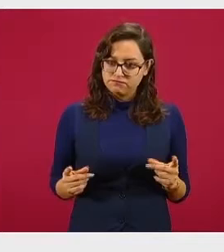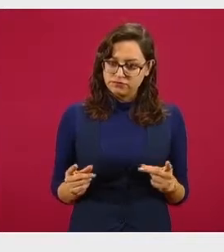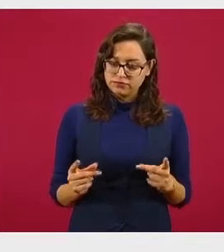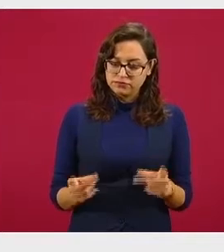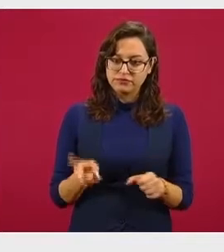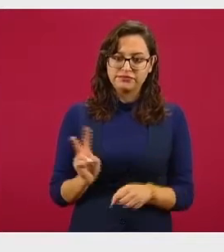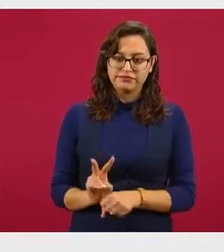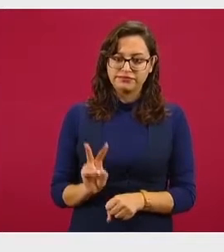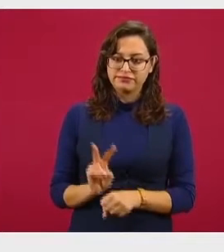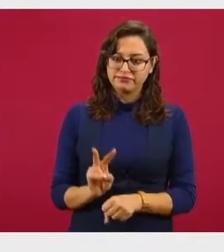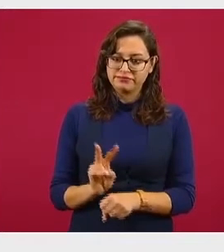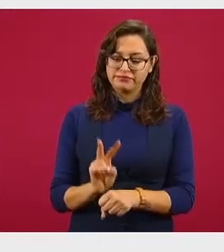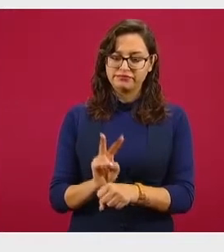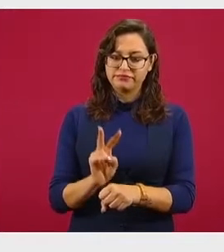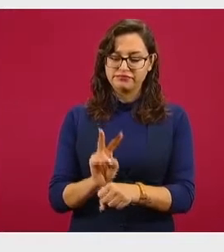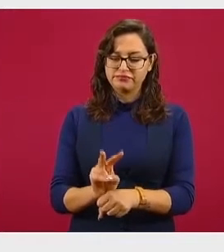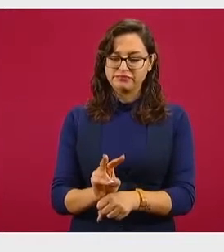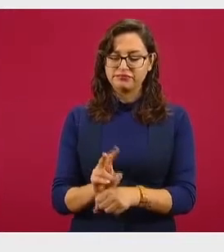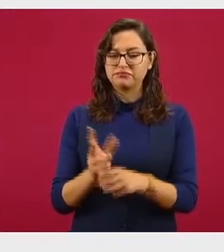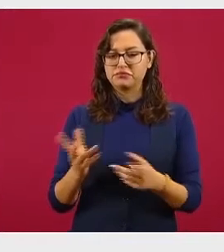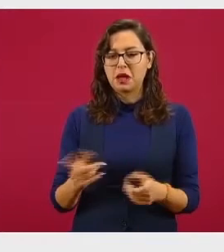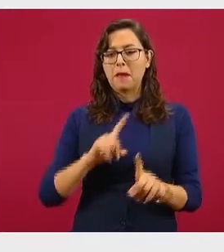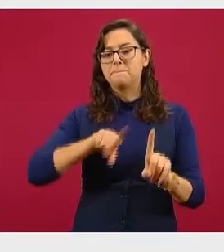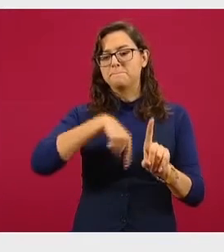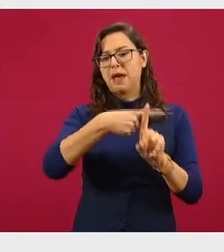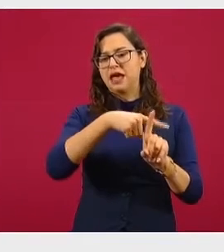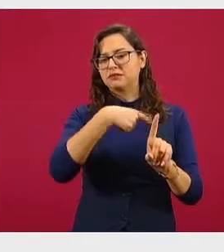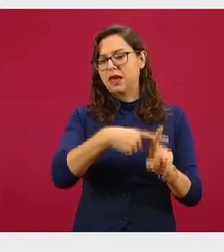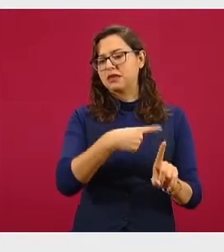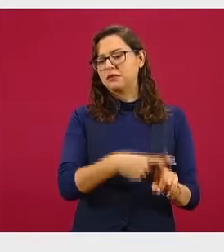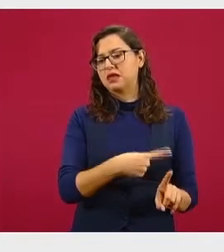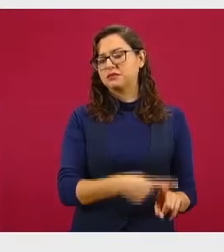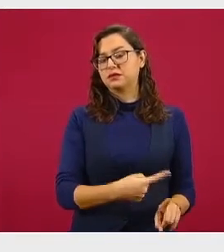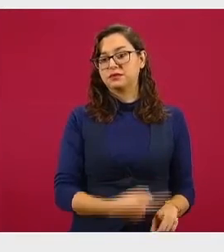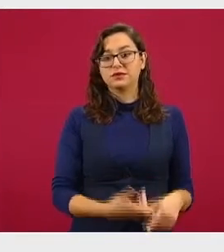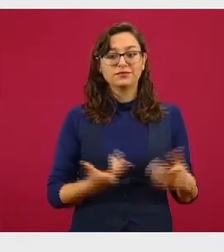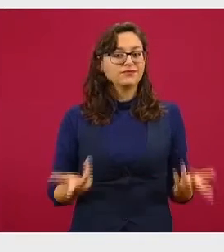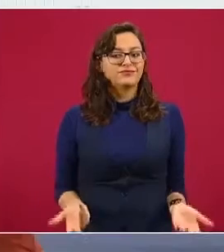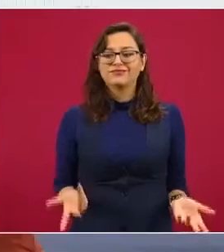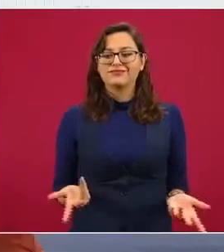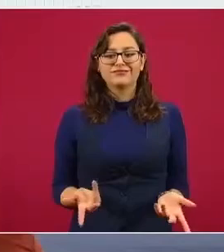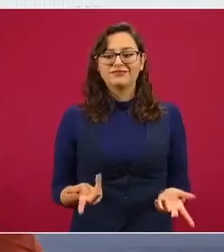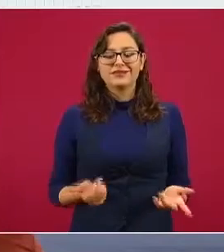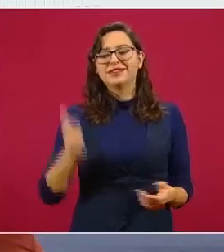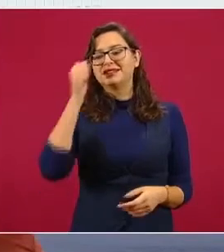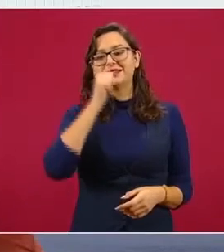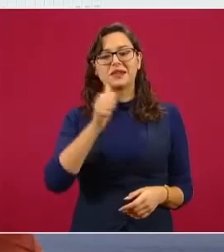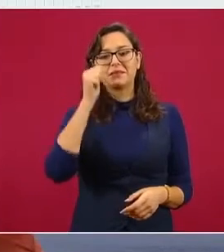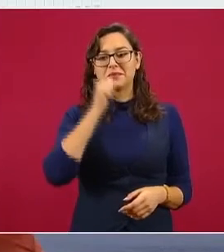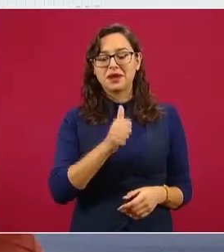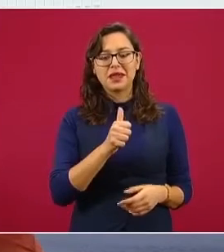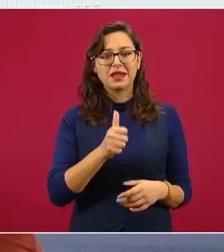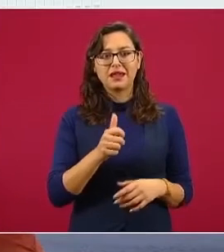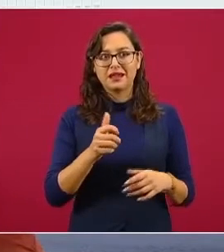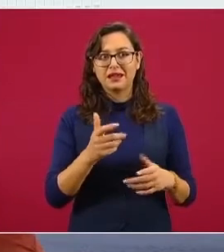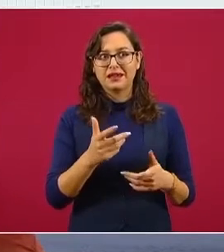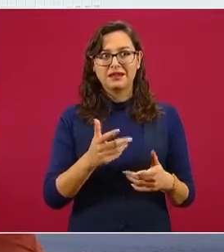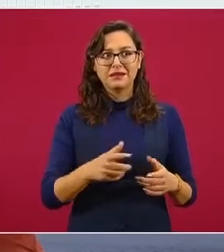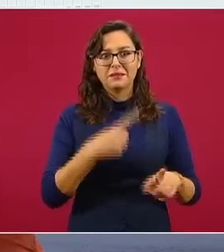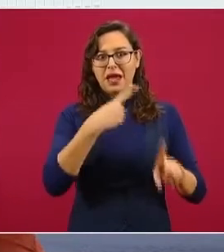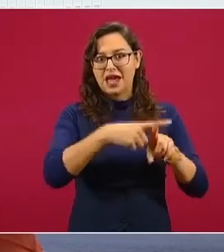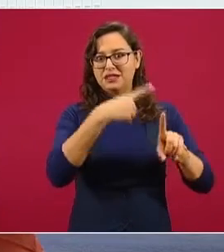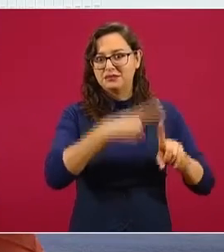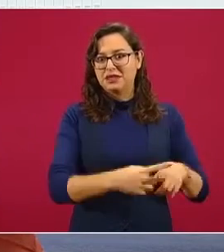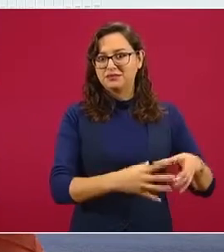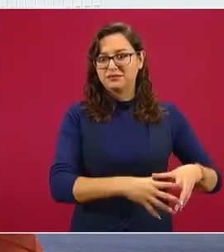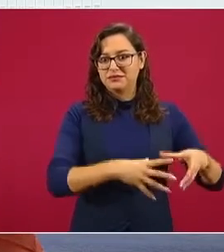cómo se va presentando la epidemia y no simplemente sumar el número de casos. porque si sumamos el número de casos, no tenemos una idea clara de cómo